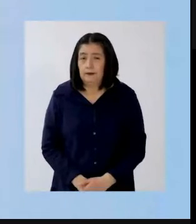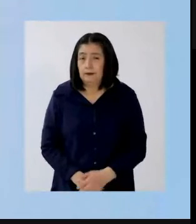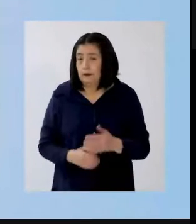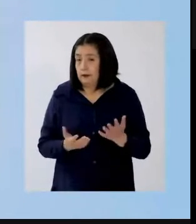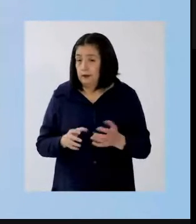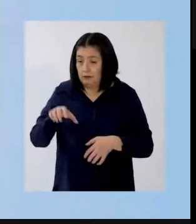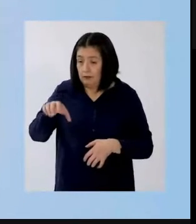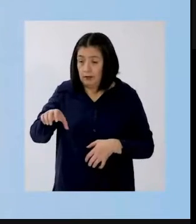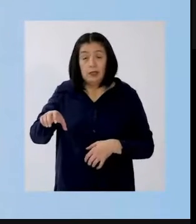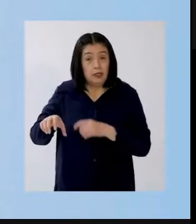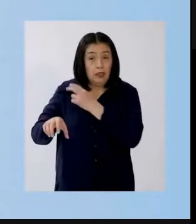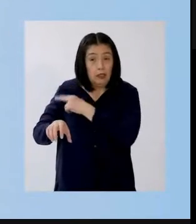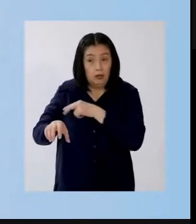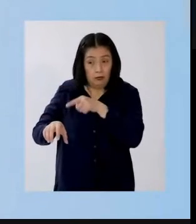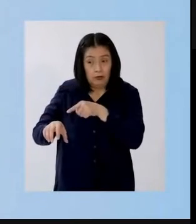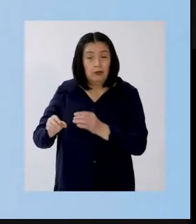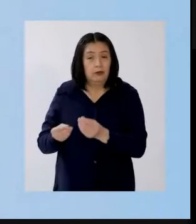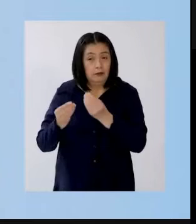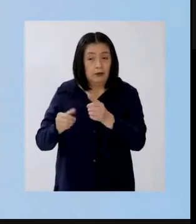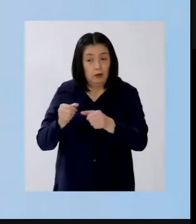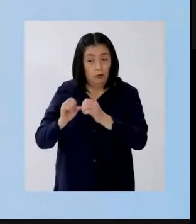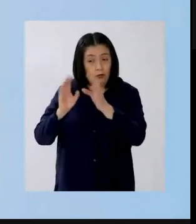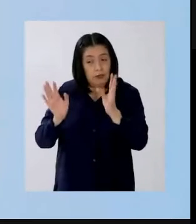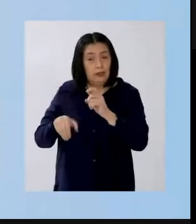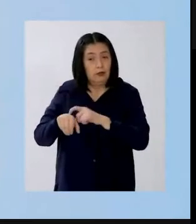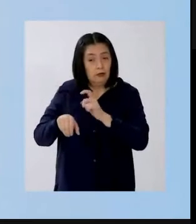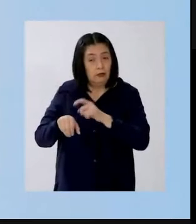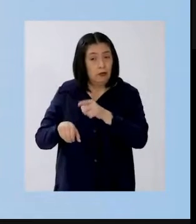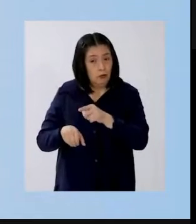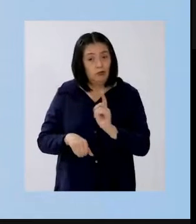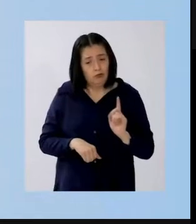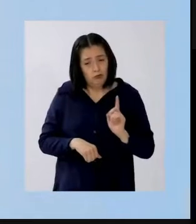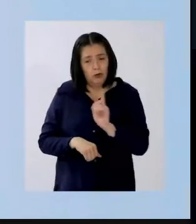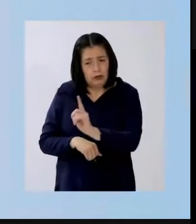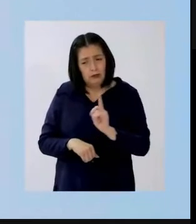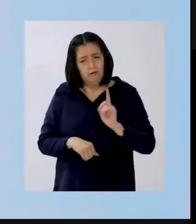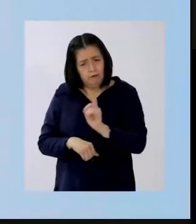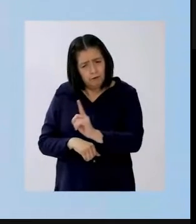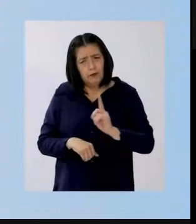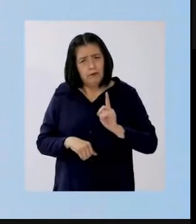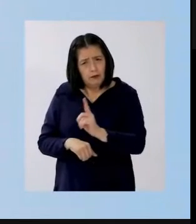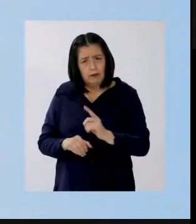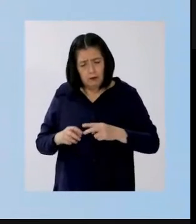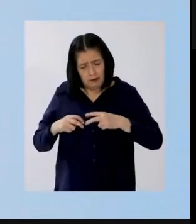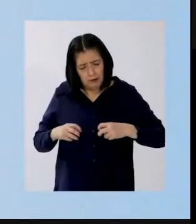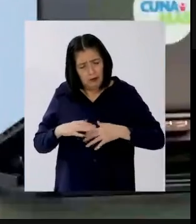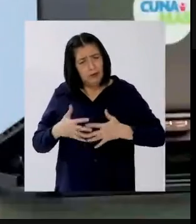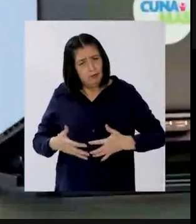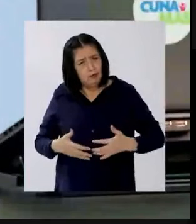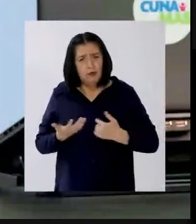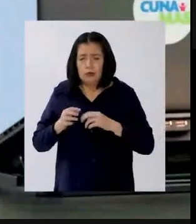En el centro de salud te asignarán una fecha y hora en la que debes asistir a tus controles prenatales y